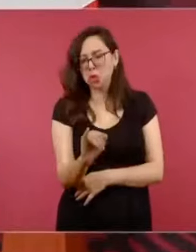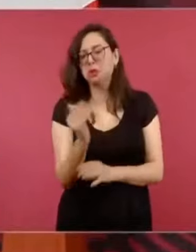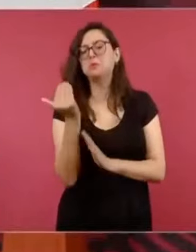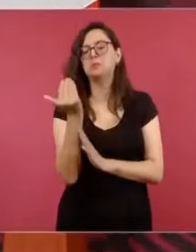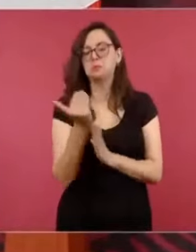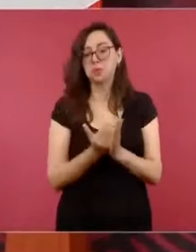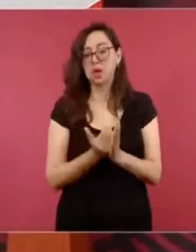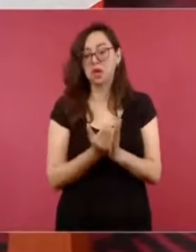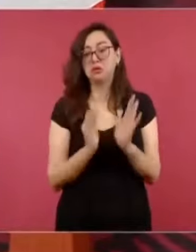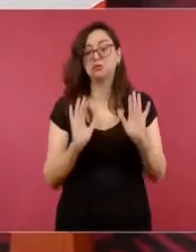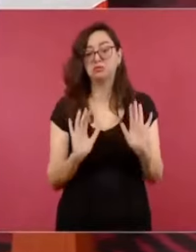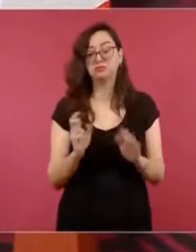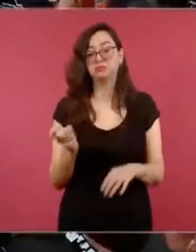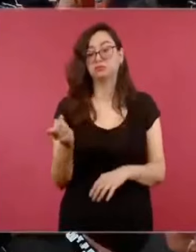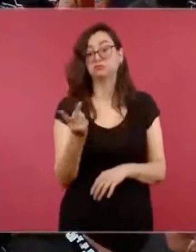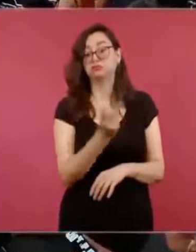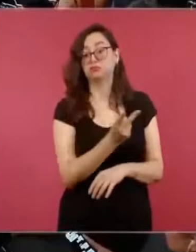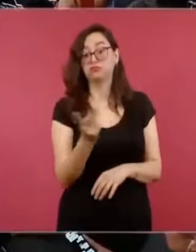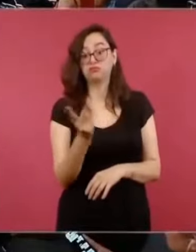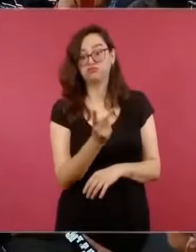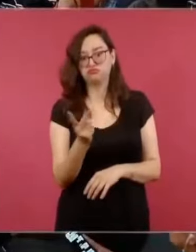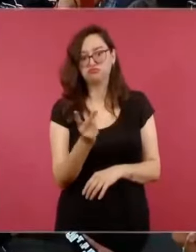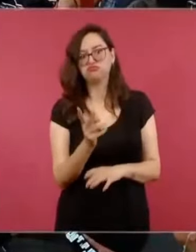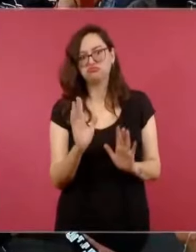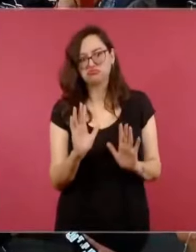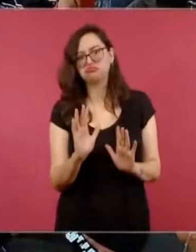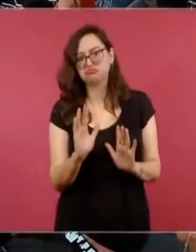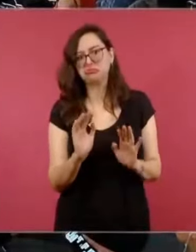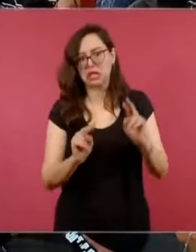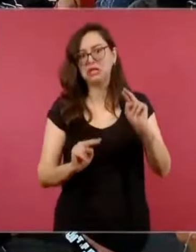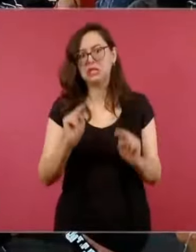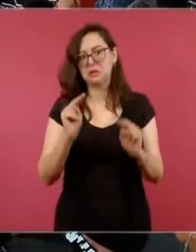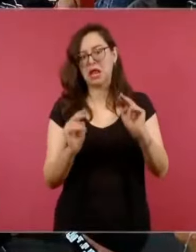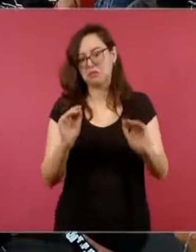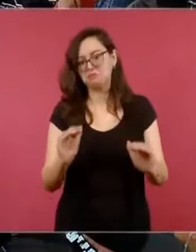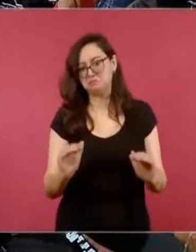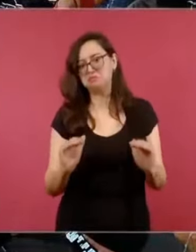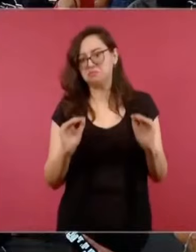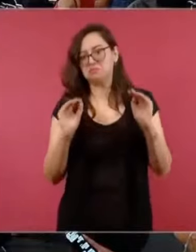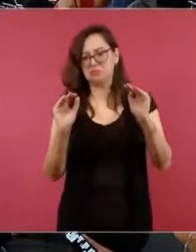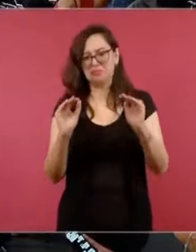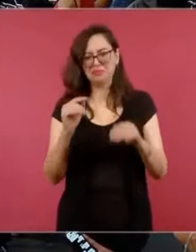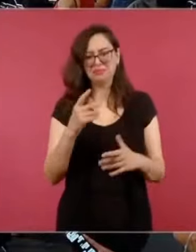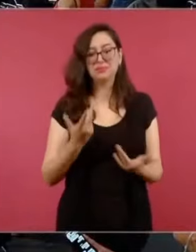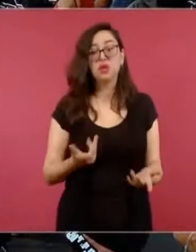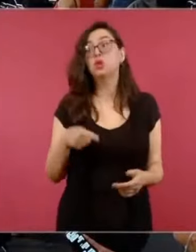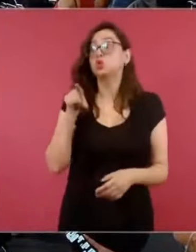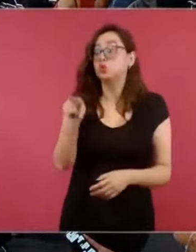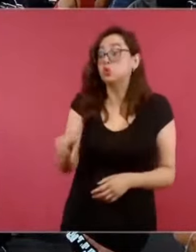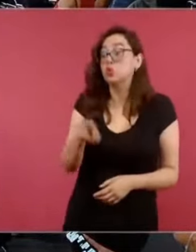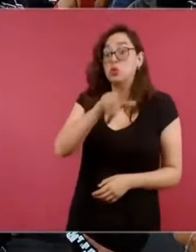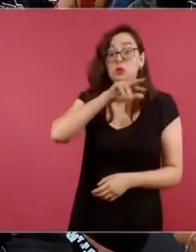hombres de Estado, diplomáticos, en comparación de esto. Entonces, que no te preocupe eso.